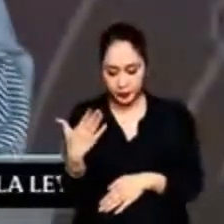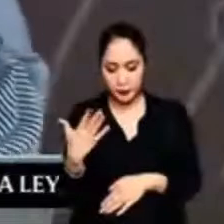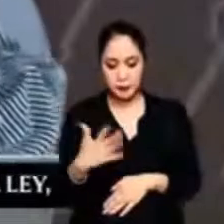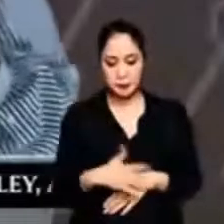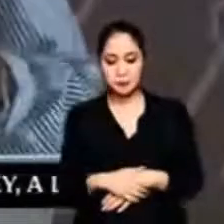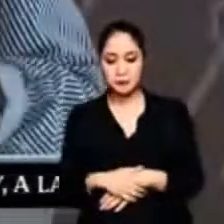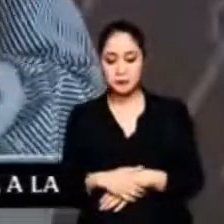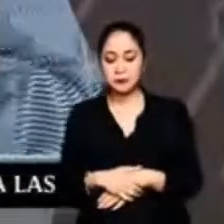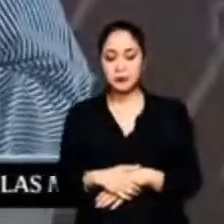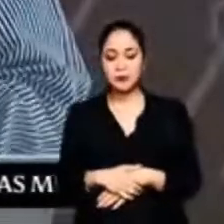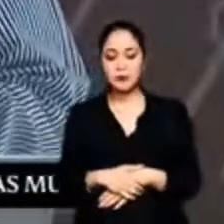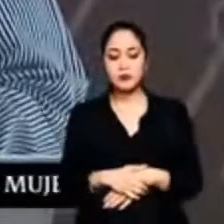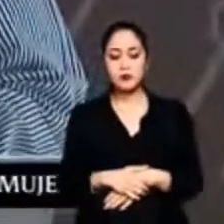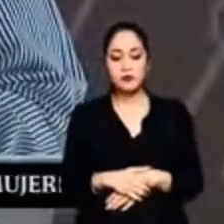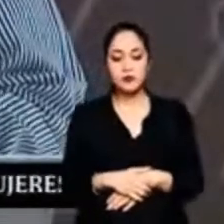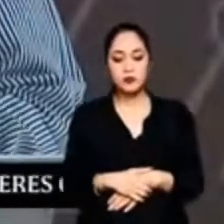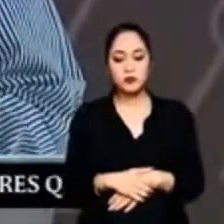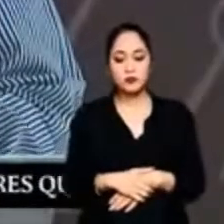Déjame ver.